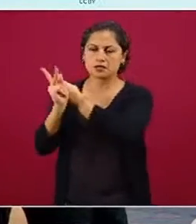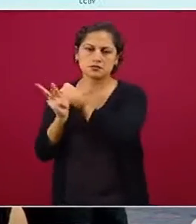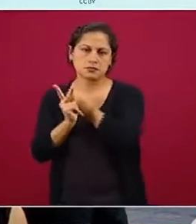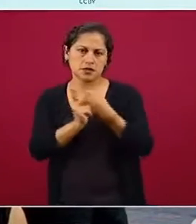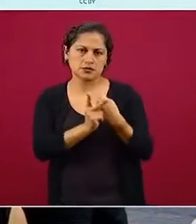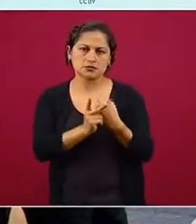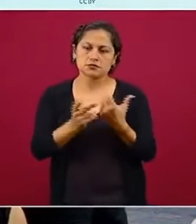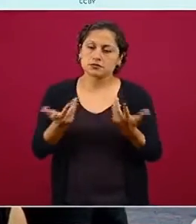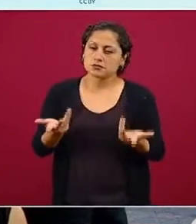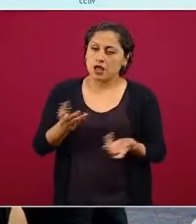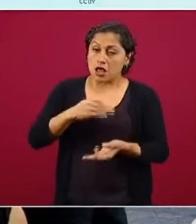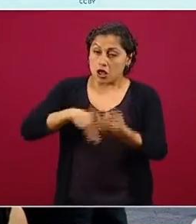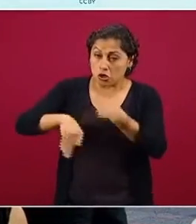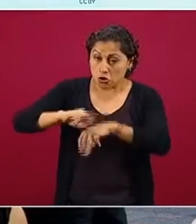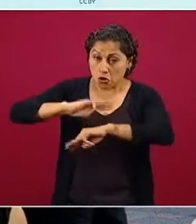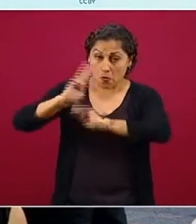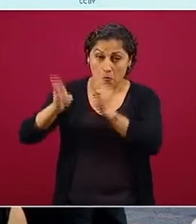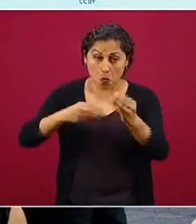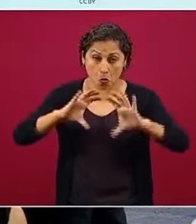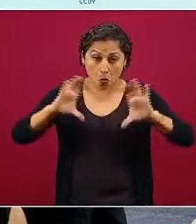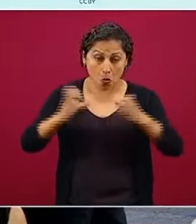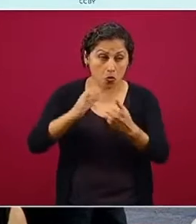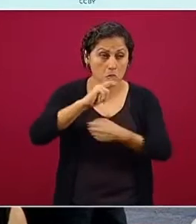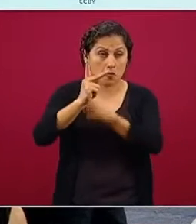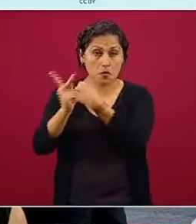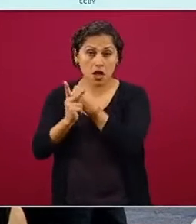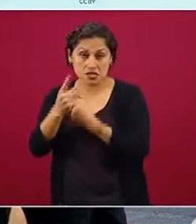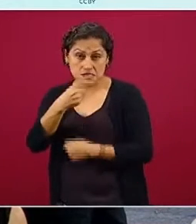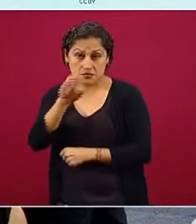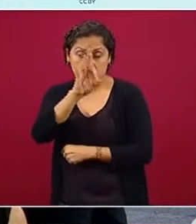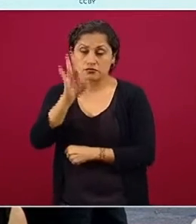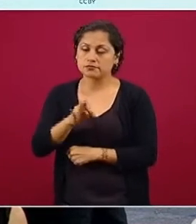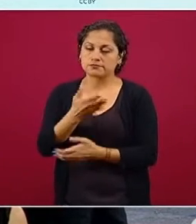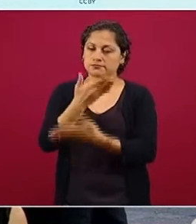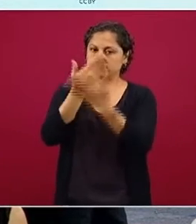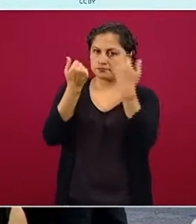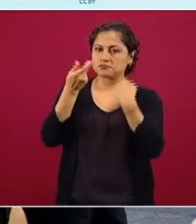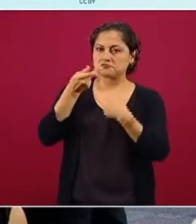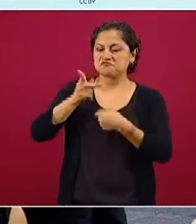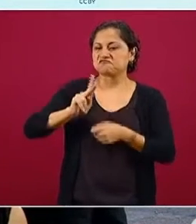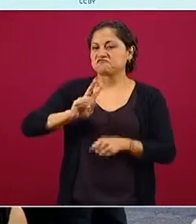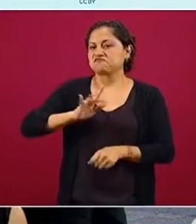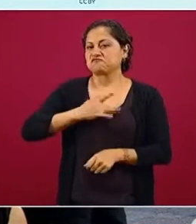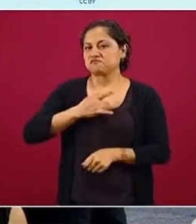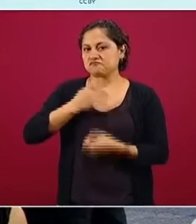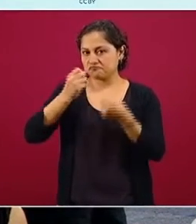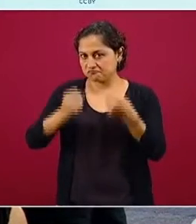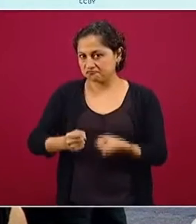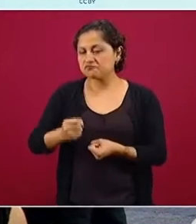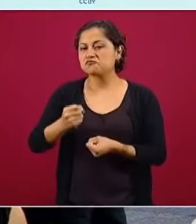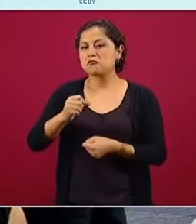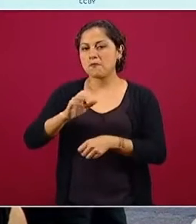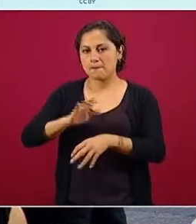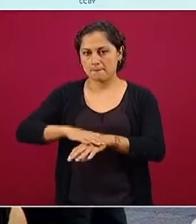todos, no estaría seguro que todos, pero casi todos. Hemos tomado 3 de este portal,